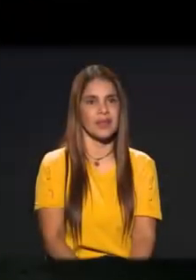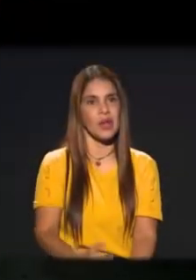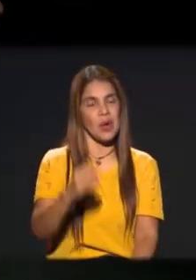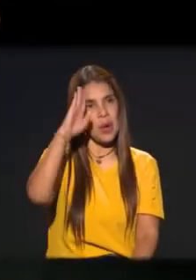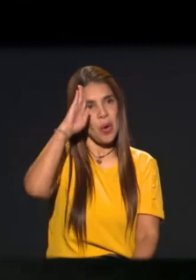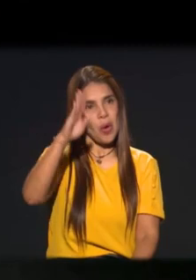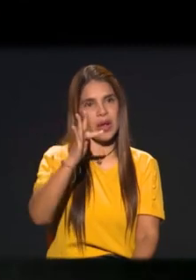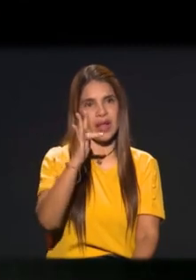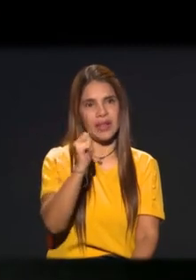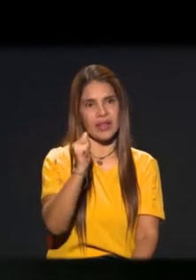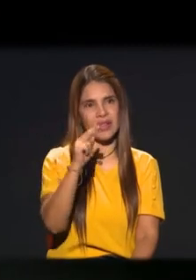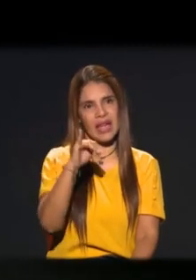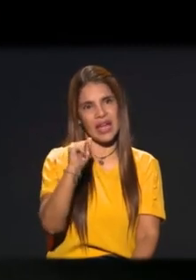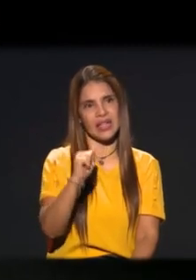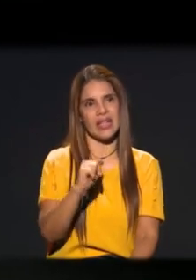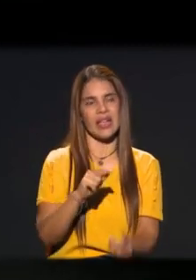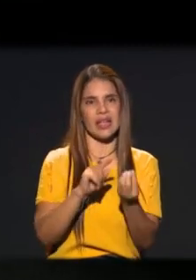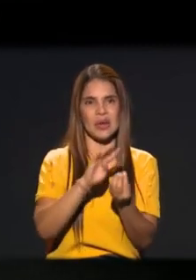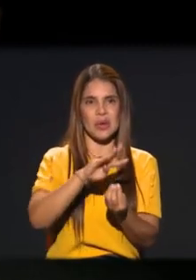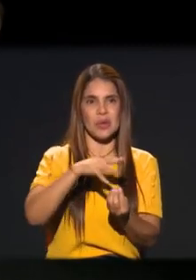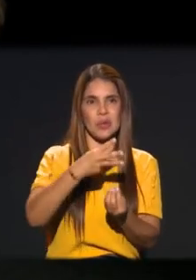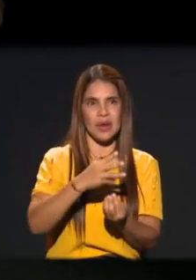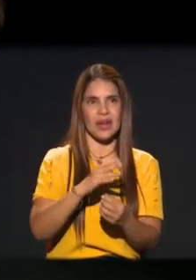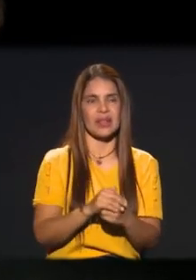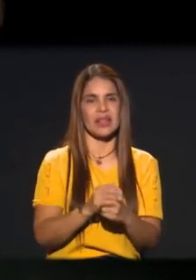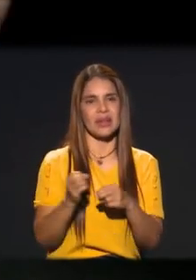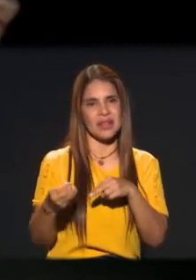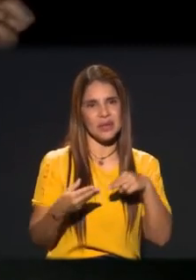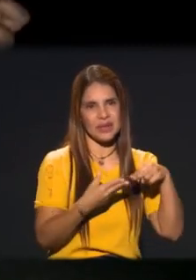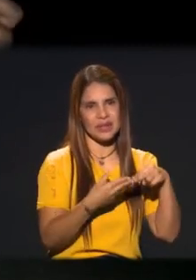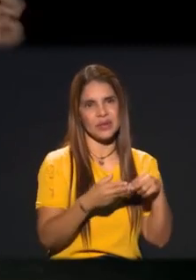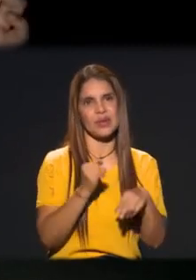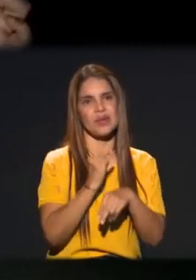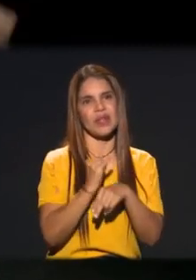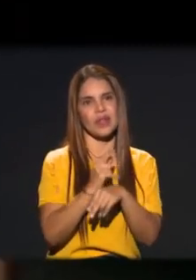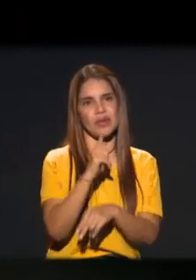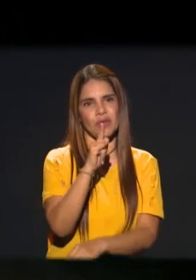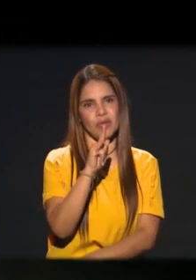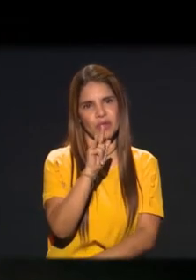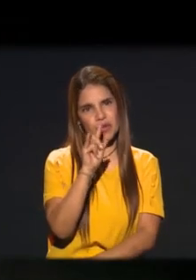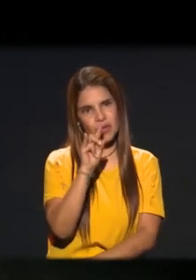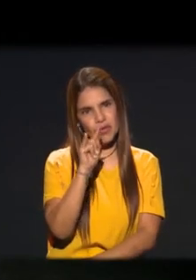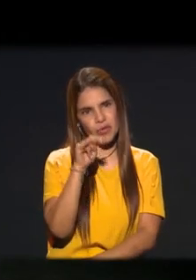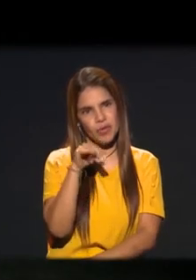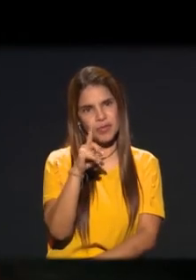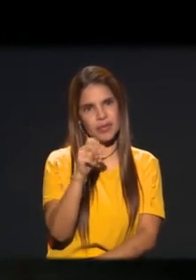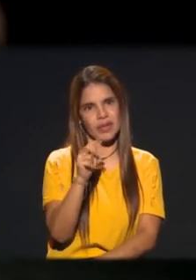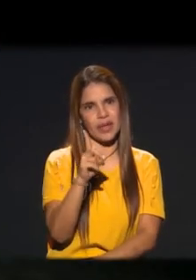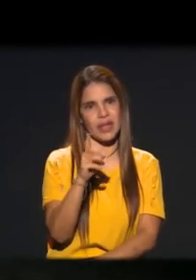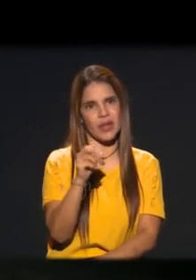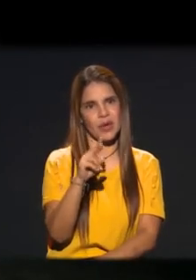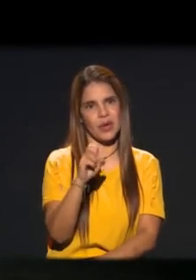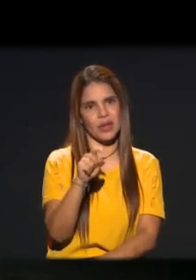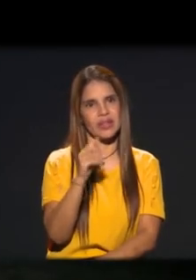Hola, yo me llamo Tania, soy en el grado 4 de la institución educativa Fundadores y también de